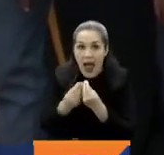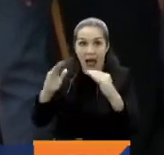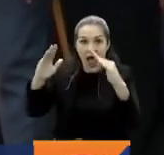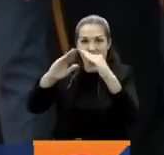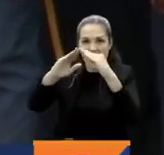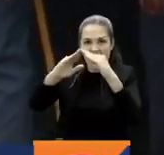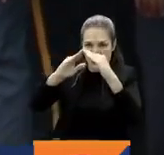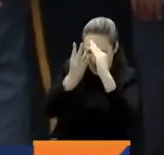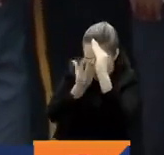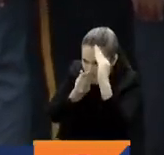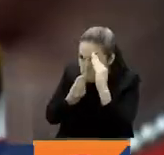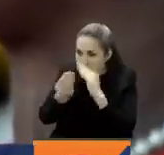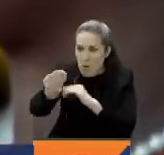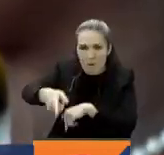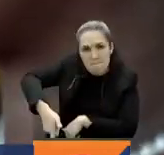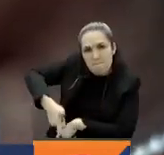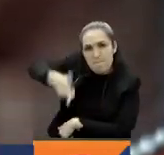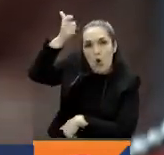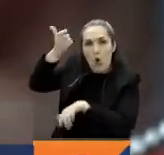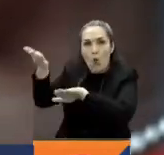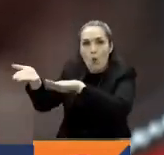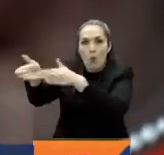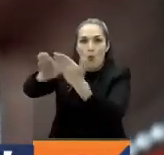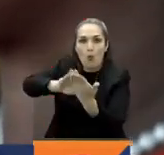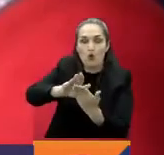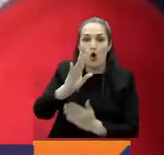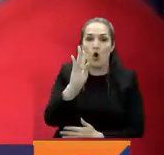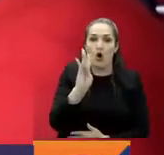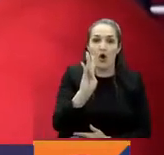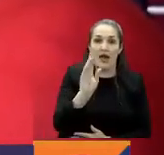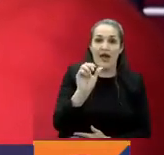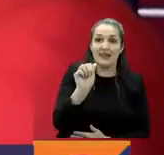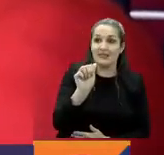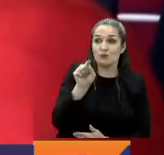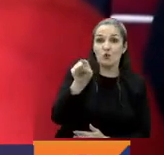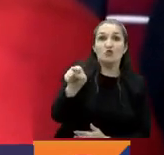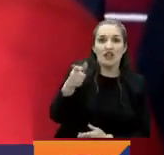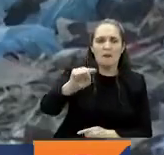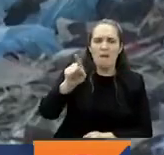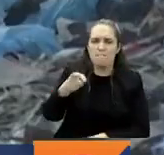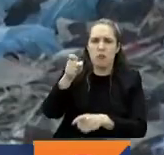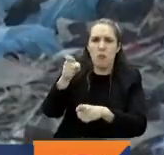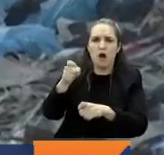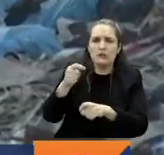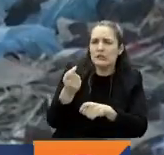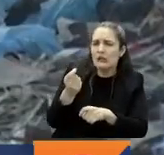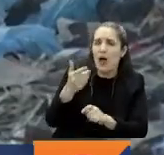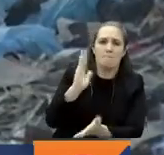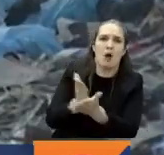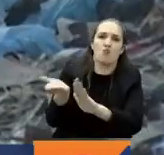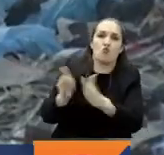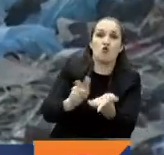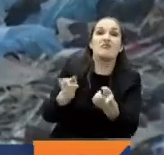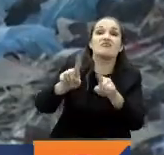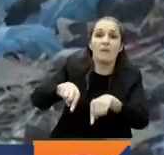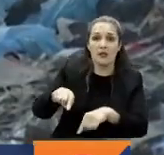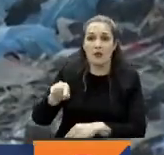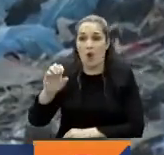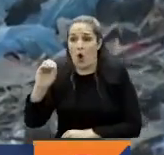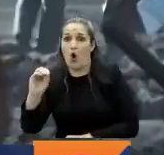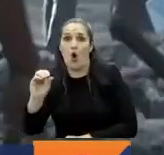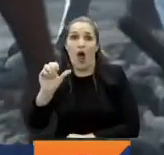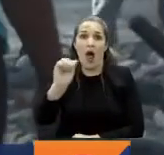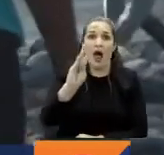al mandatario, dejando gravemente herida a la primera dama, que horas más tarde falleció. Ser el país más pobre de América Latina,